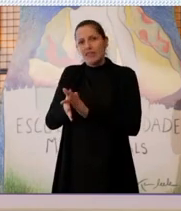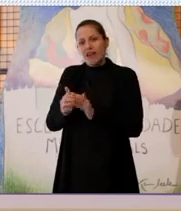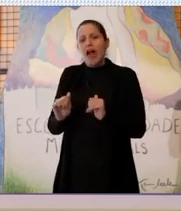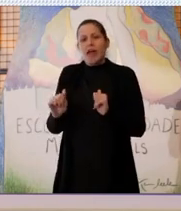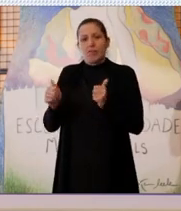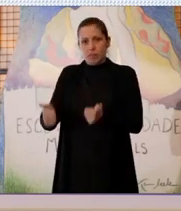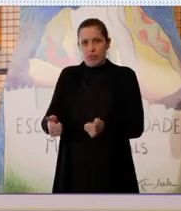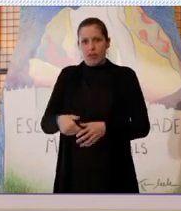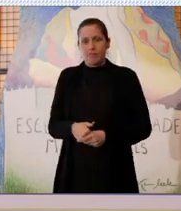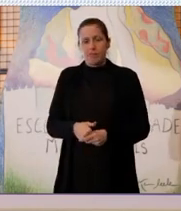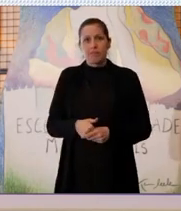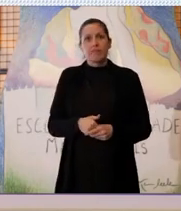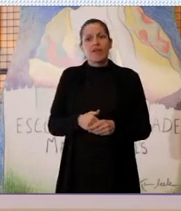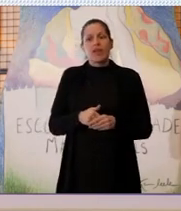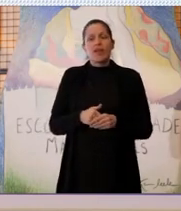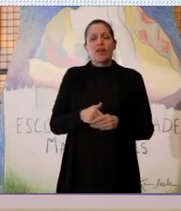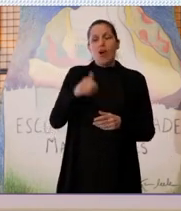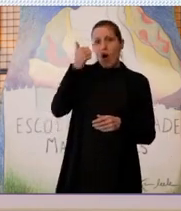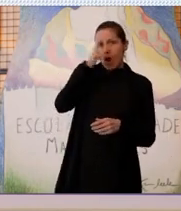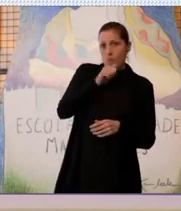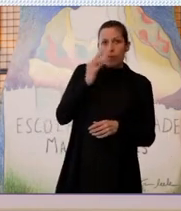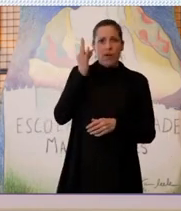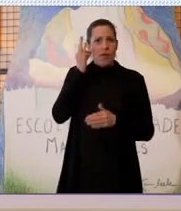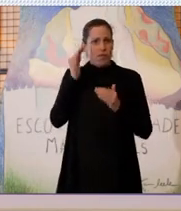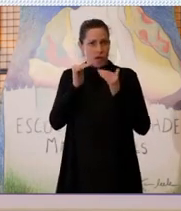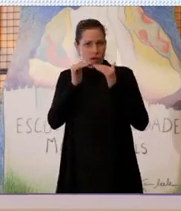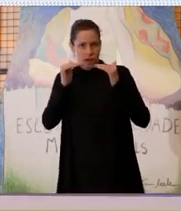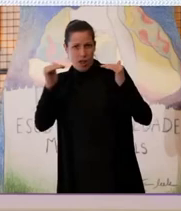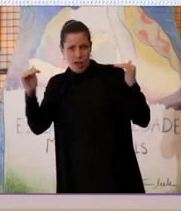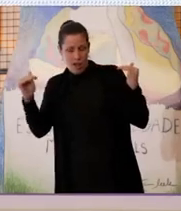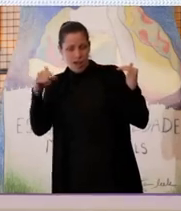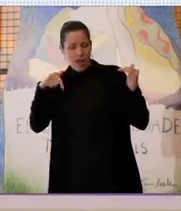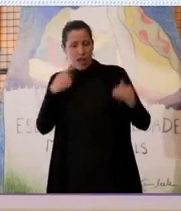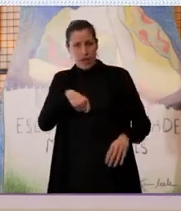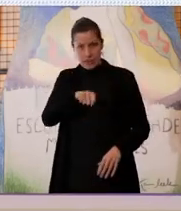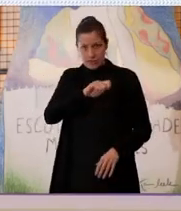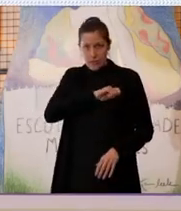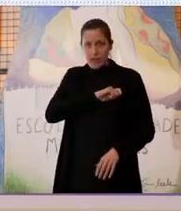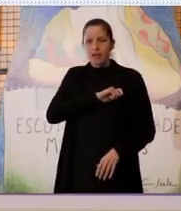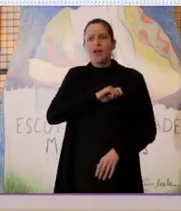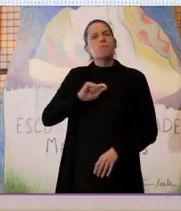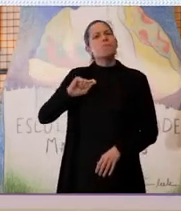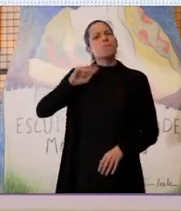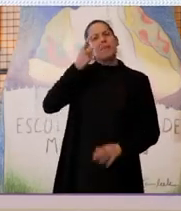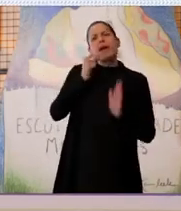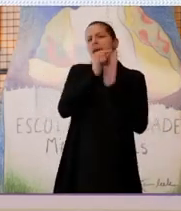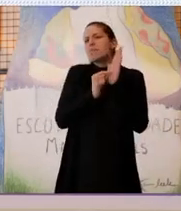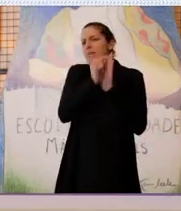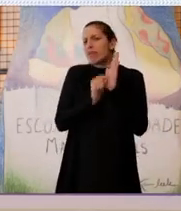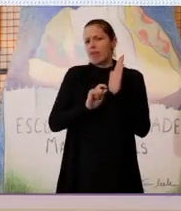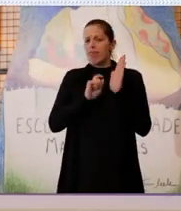la paridad en España la primera iniciativa que legislativa que se presentó en España para